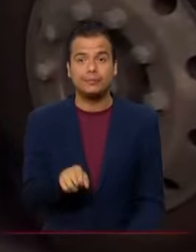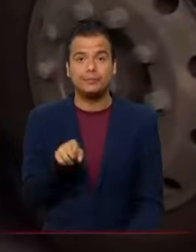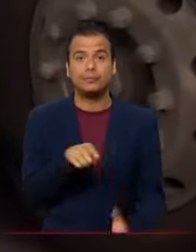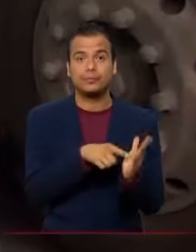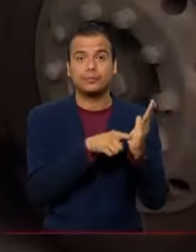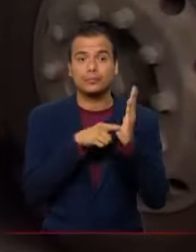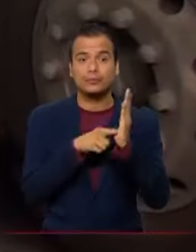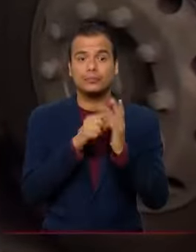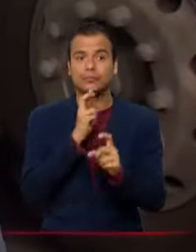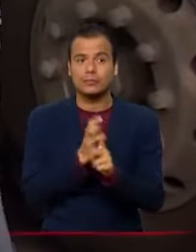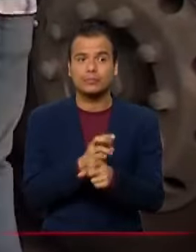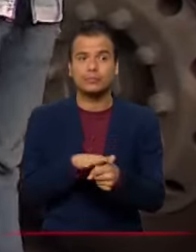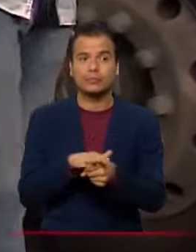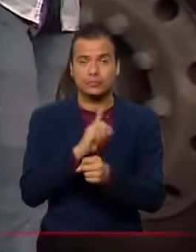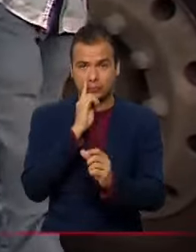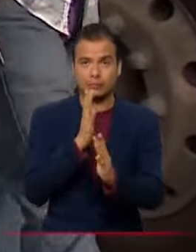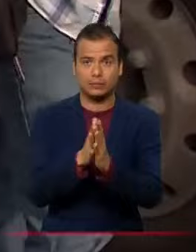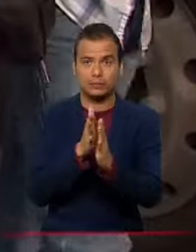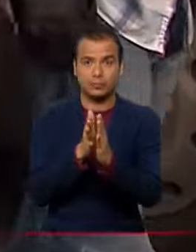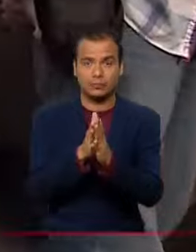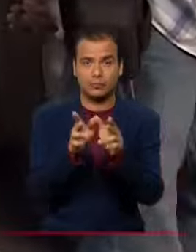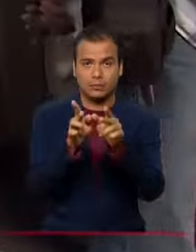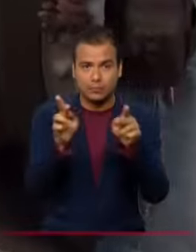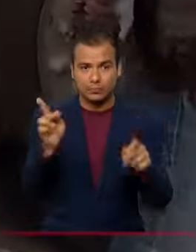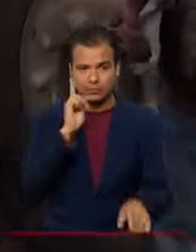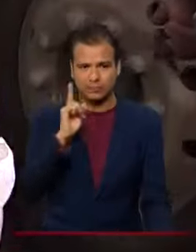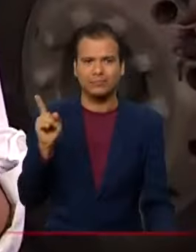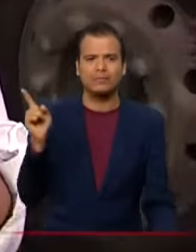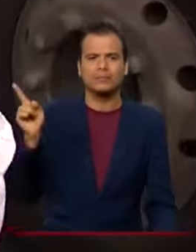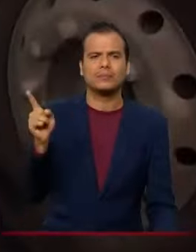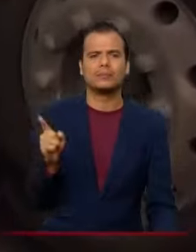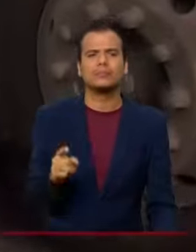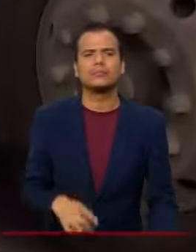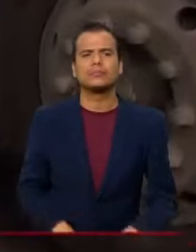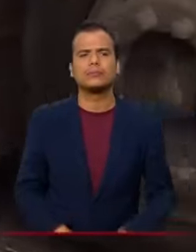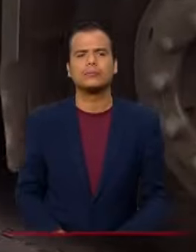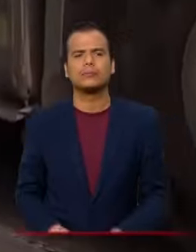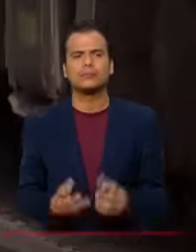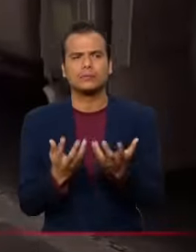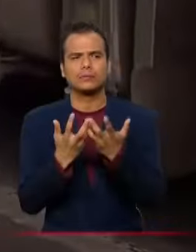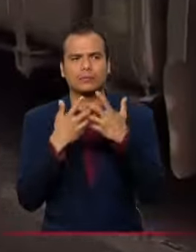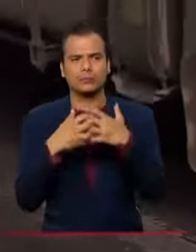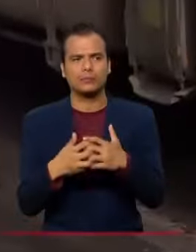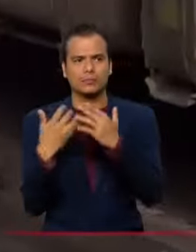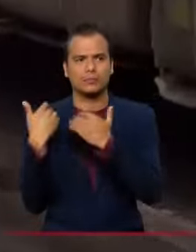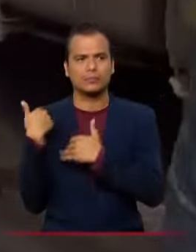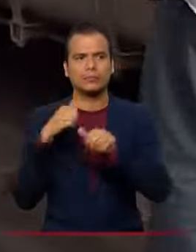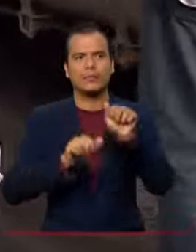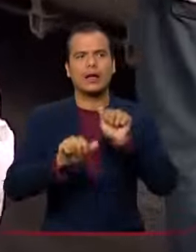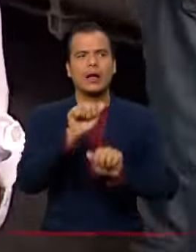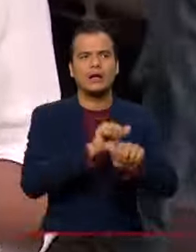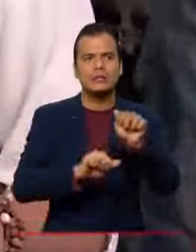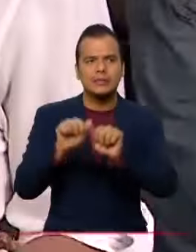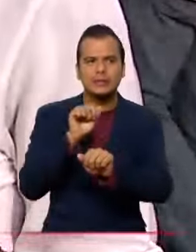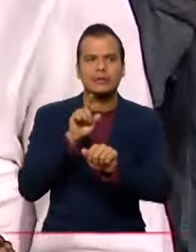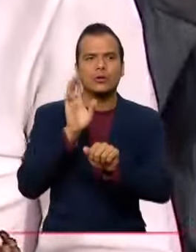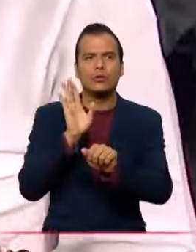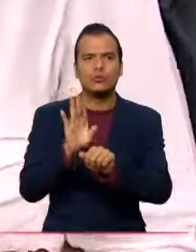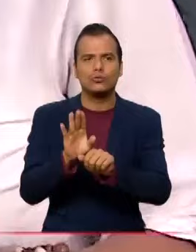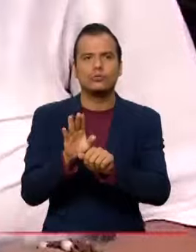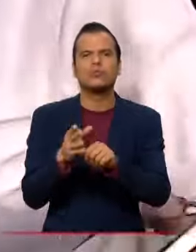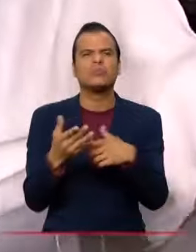encontrado, aquí hay muchos elementos para contarle a la opinión pública, pero por ejemplo, la empresa Interaseo es la que tiene, la que maneja, la que opera